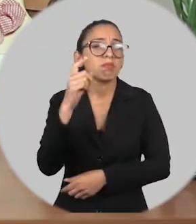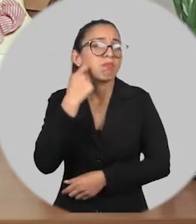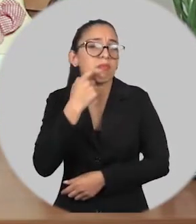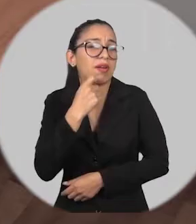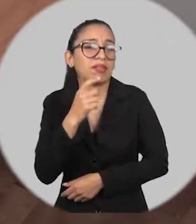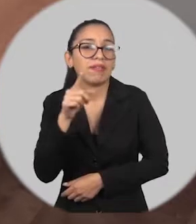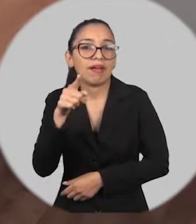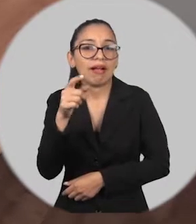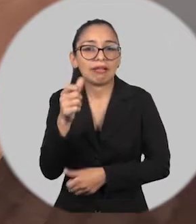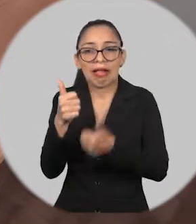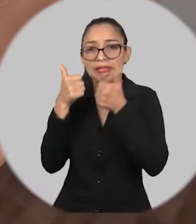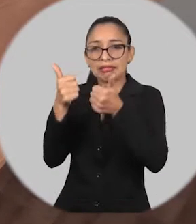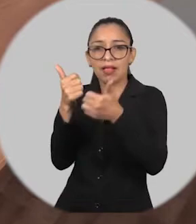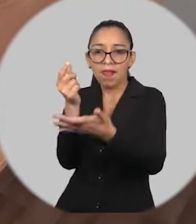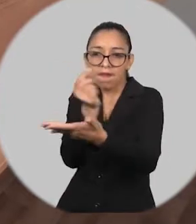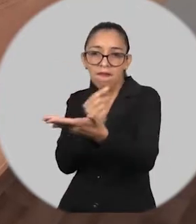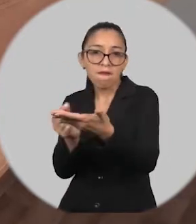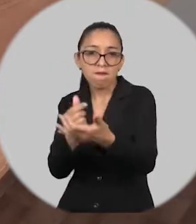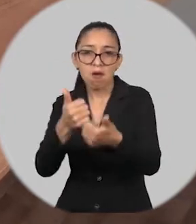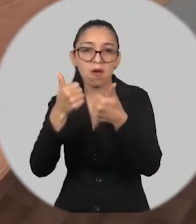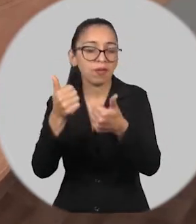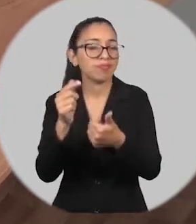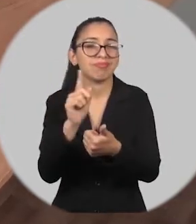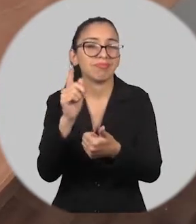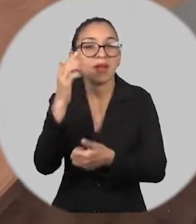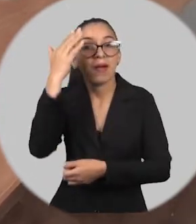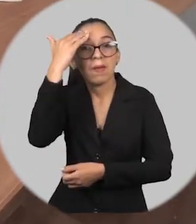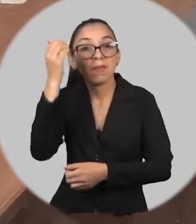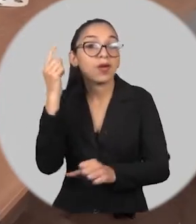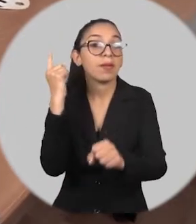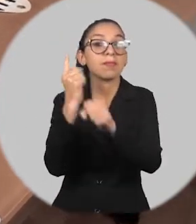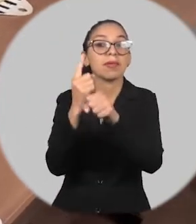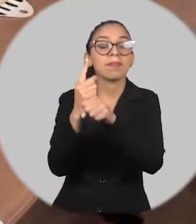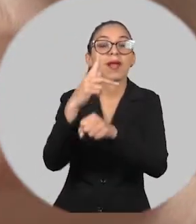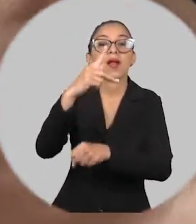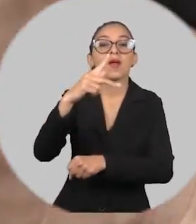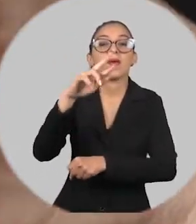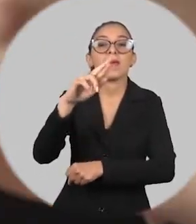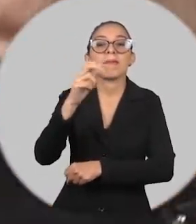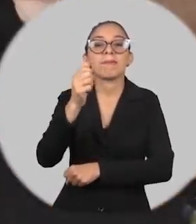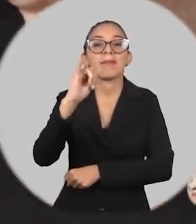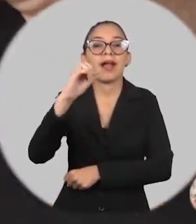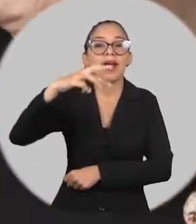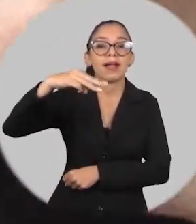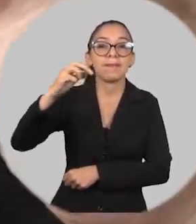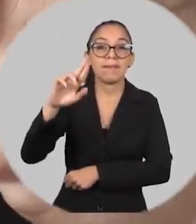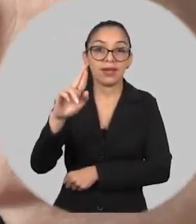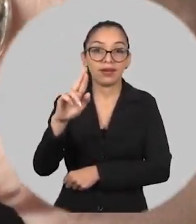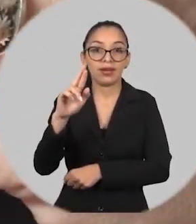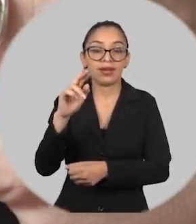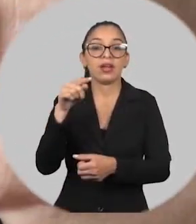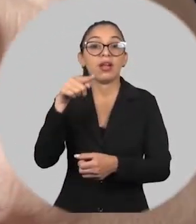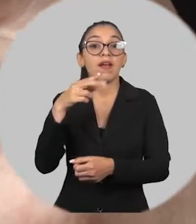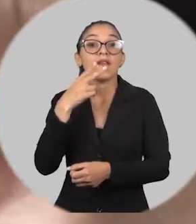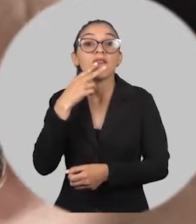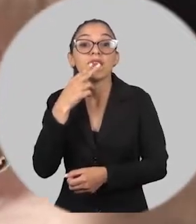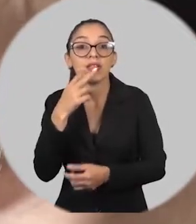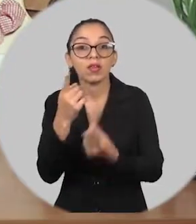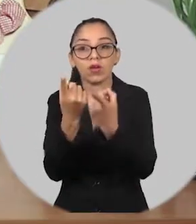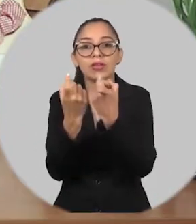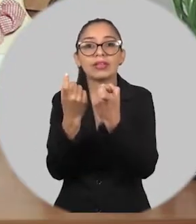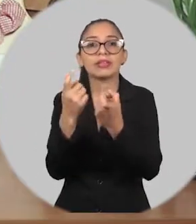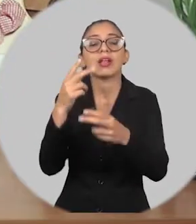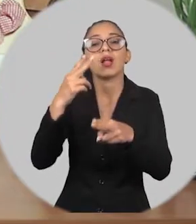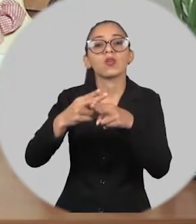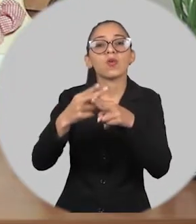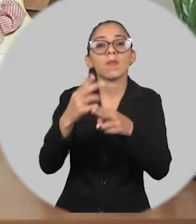necesario que sea muy prolijo el diseño porque vamos a pasar primeramente un primer. Cuando usamos vidrio necesitamos usar